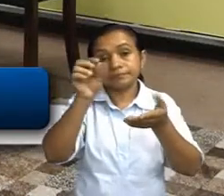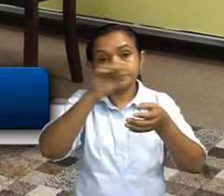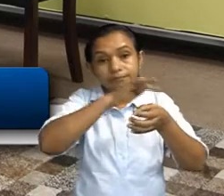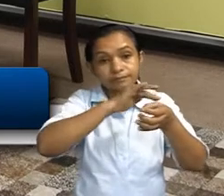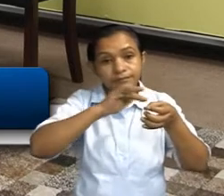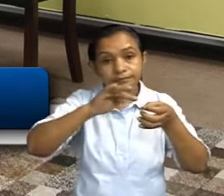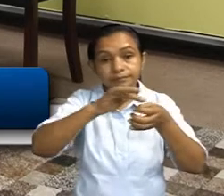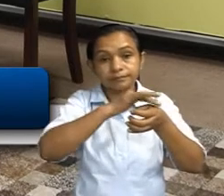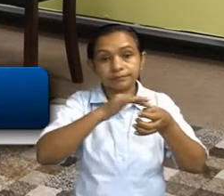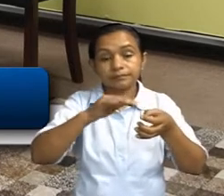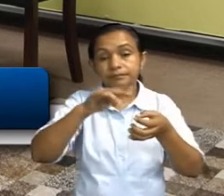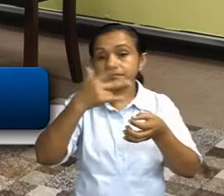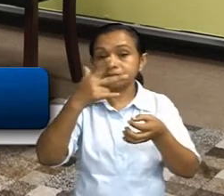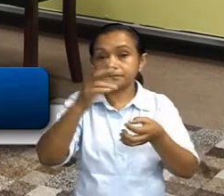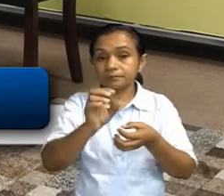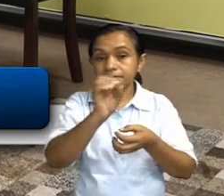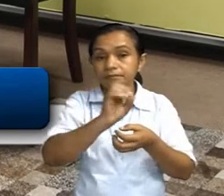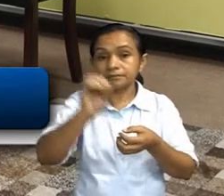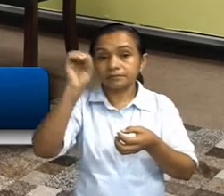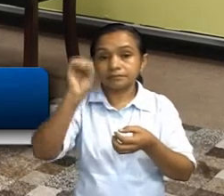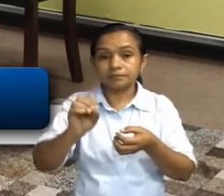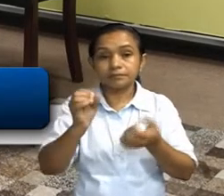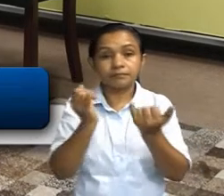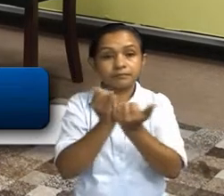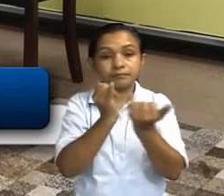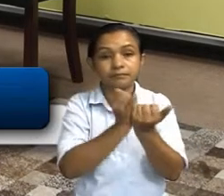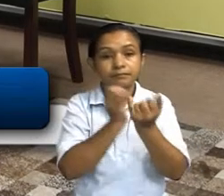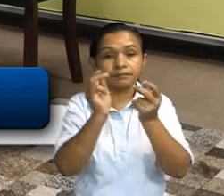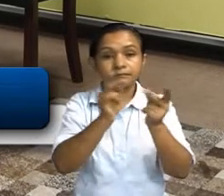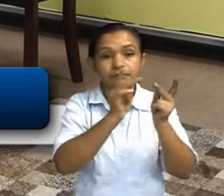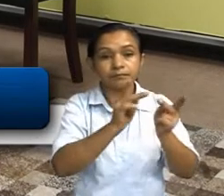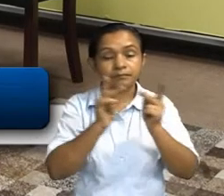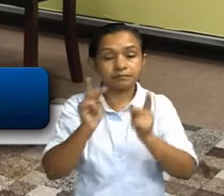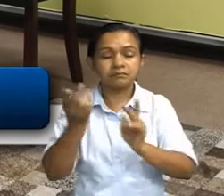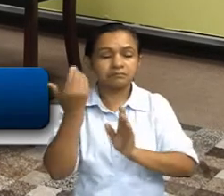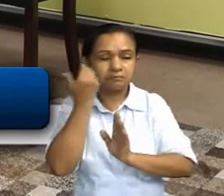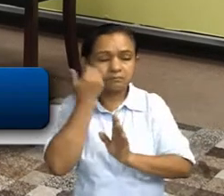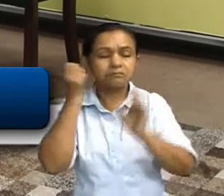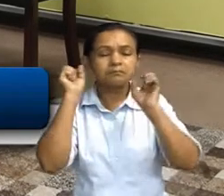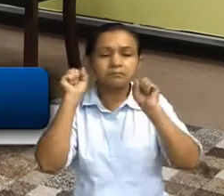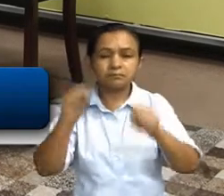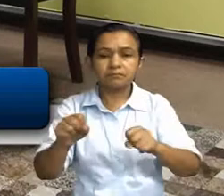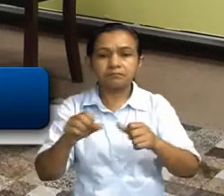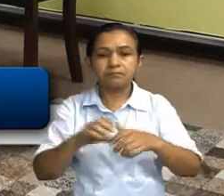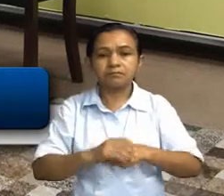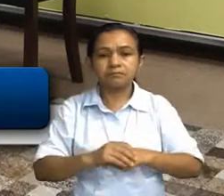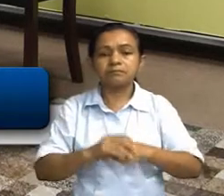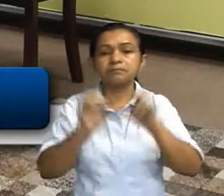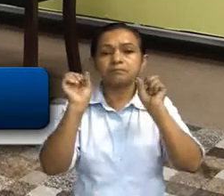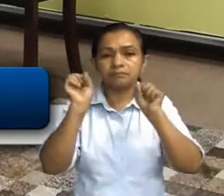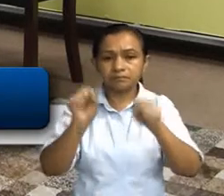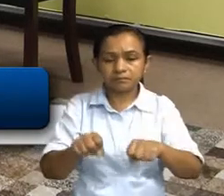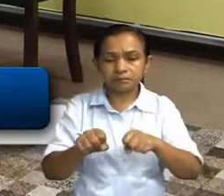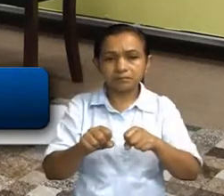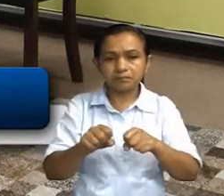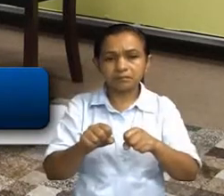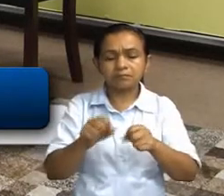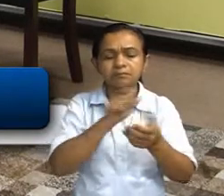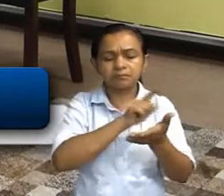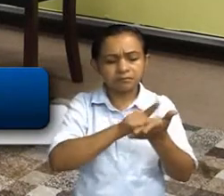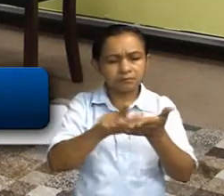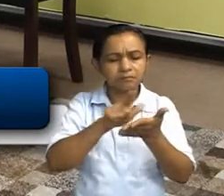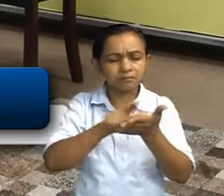mayoría, hasta el 80% de los casos, son formas leves que pueden tratarse, inclusive pueden resolver con medida